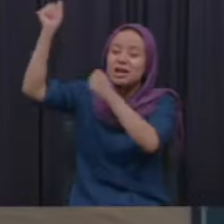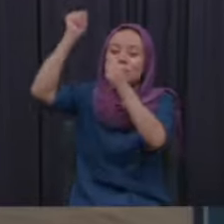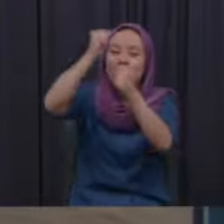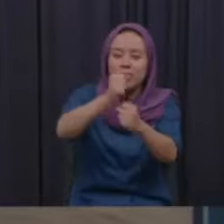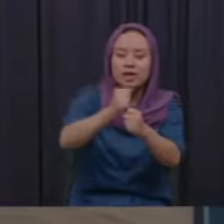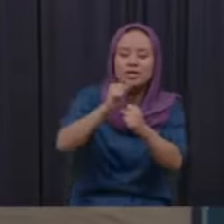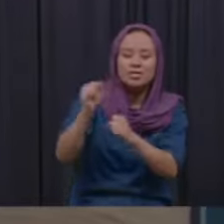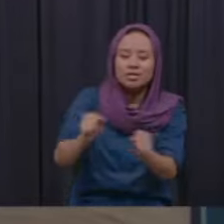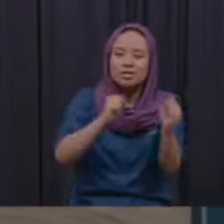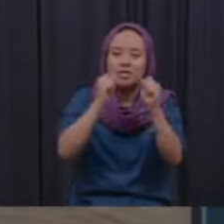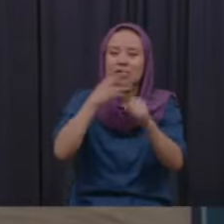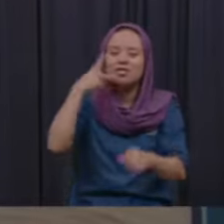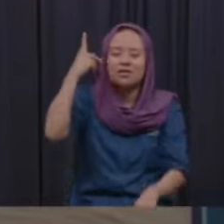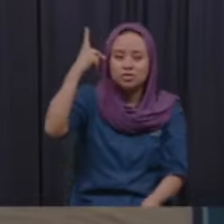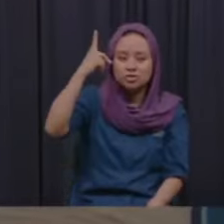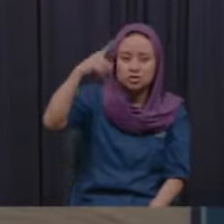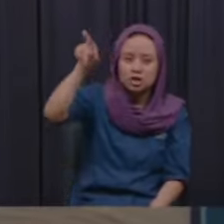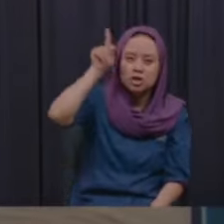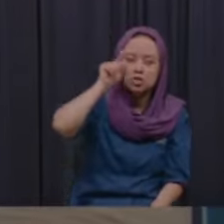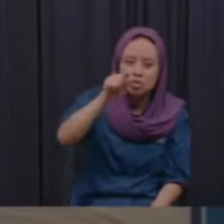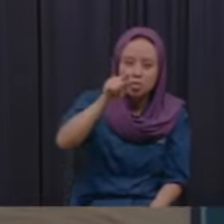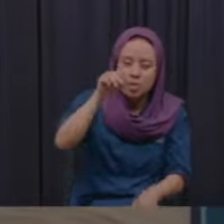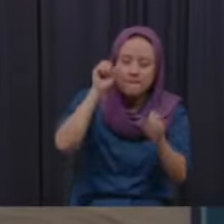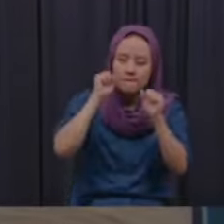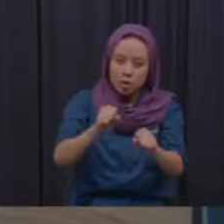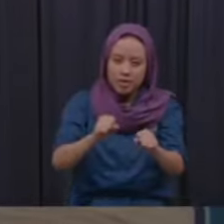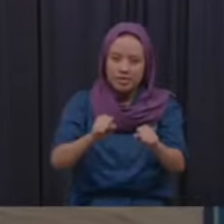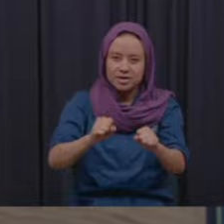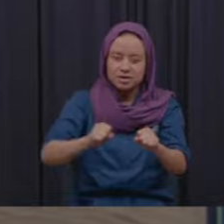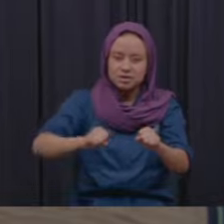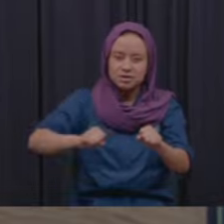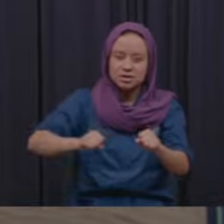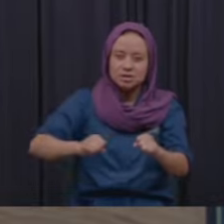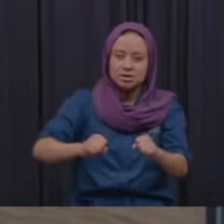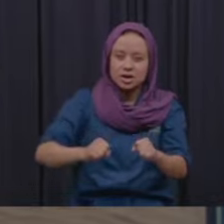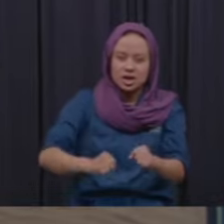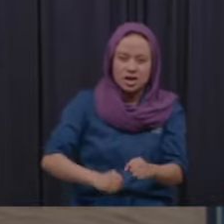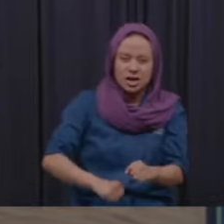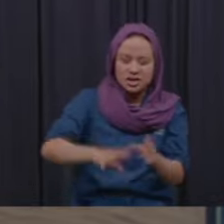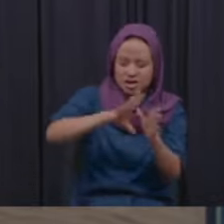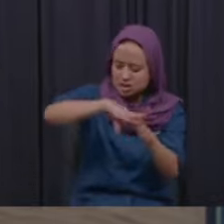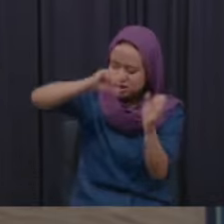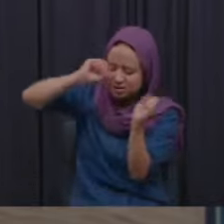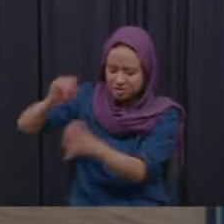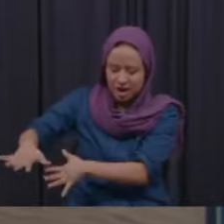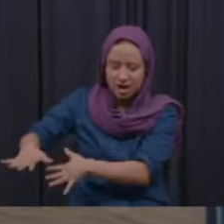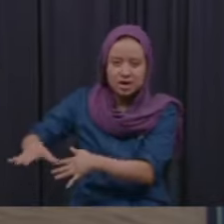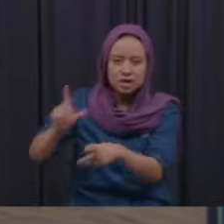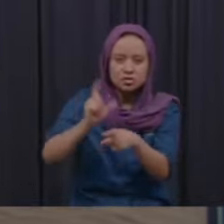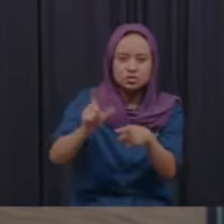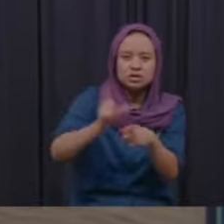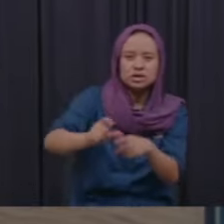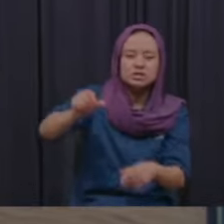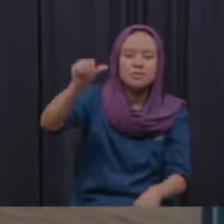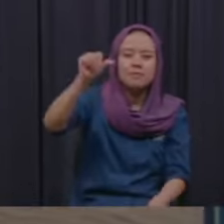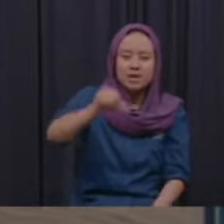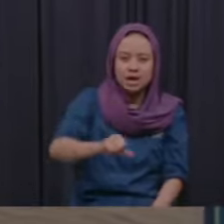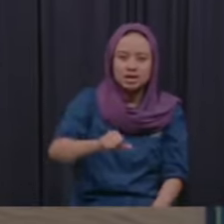se metió en la casa. Entonces, ¿cómo hacen los soldados? Los soldados